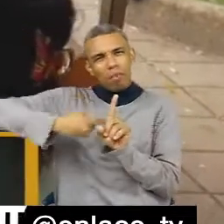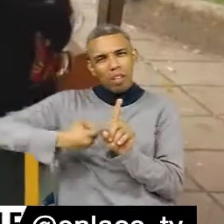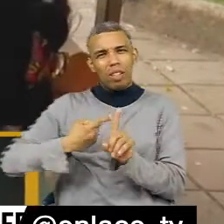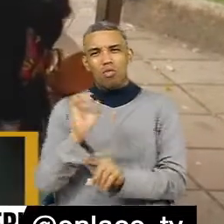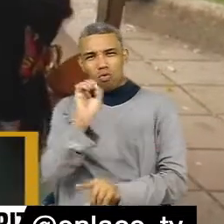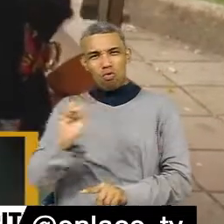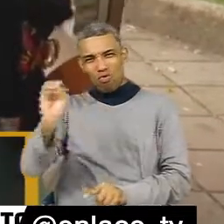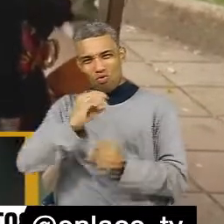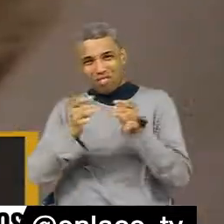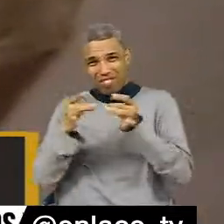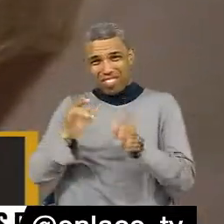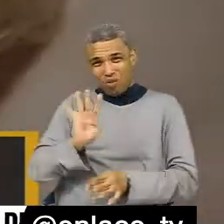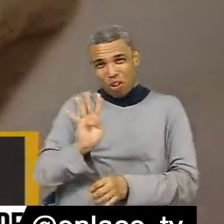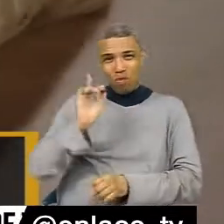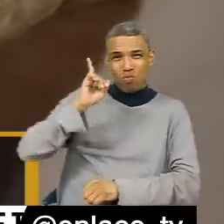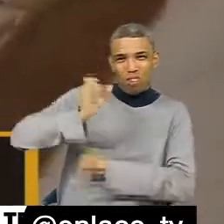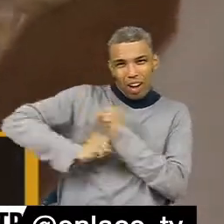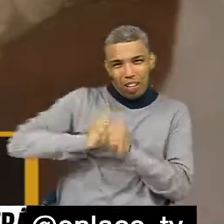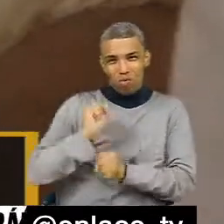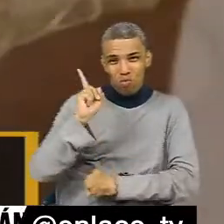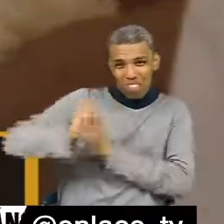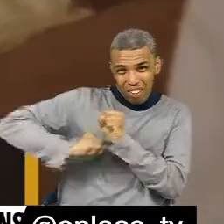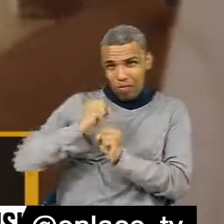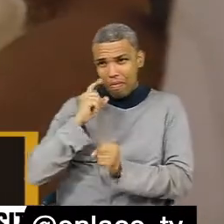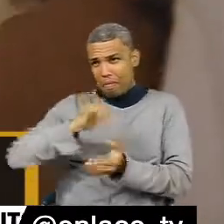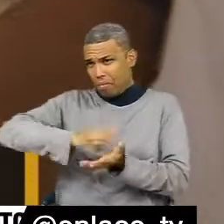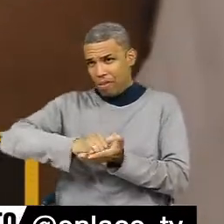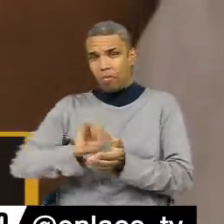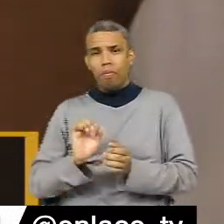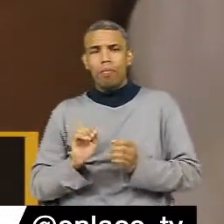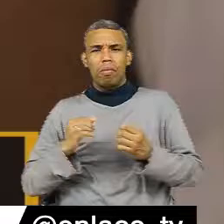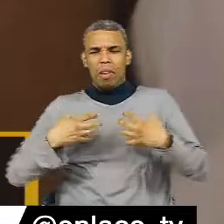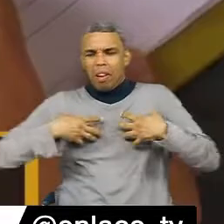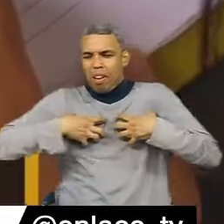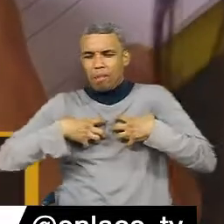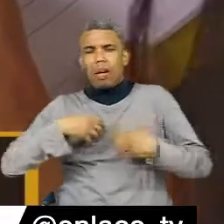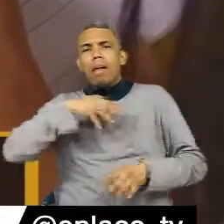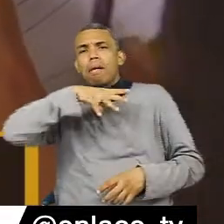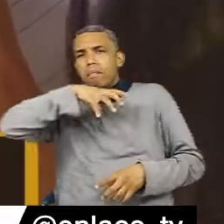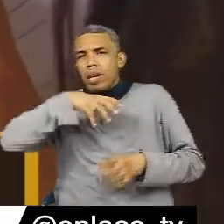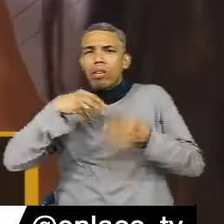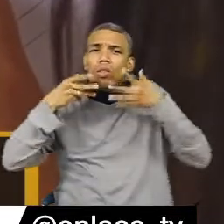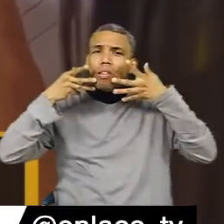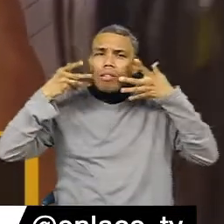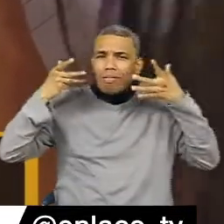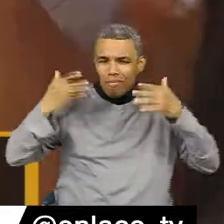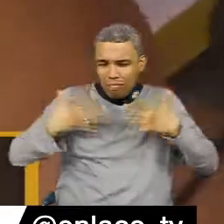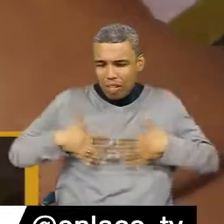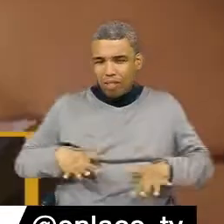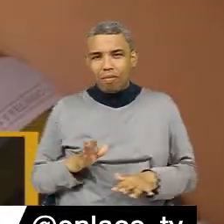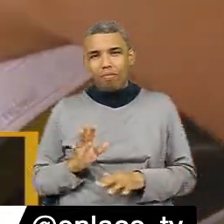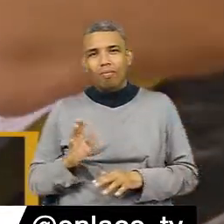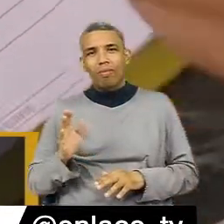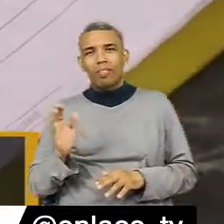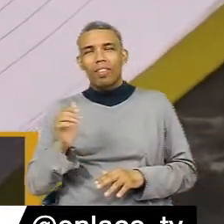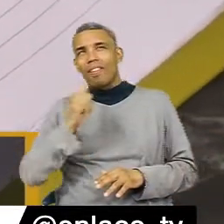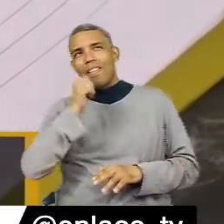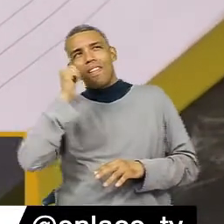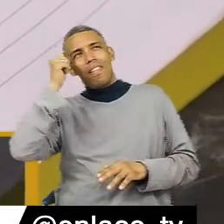ellos, a los animales, todo lo que es especie animal, en honor al señor Francisco de Asís, que es el santo de los animales.